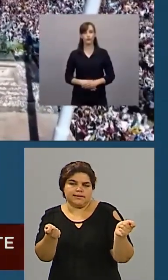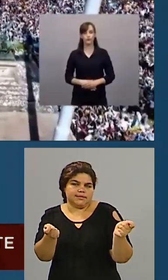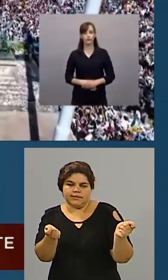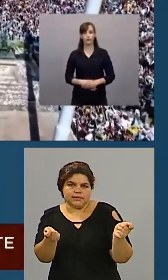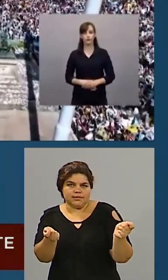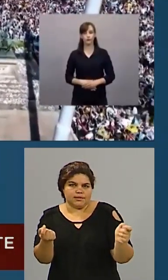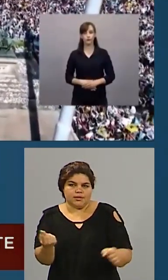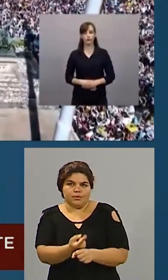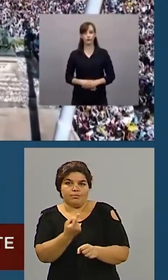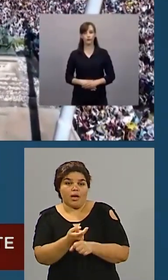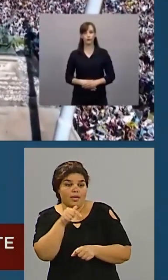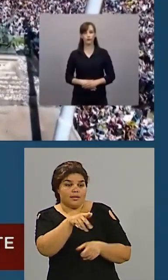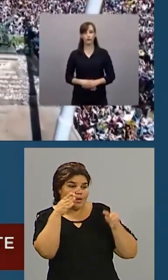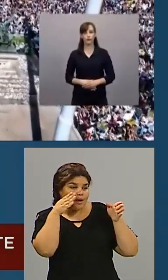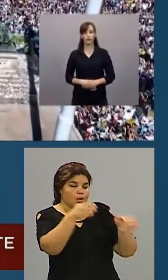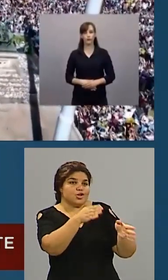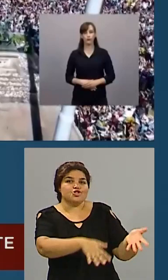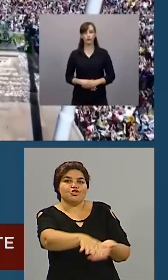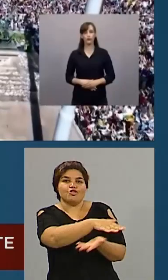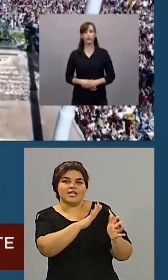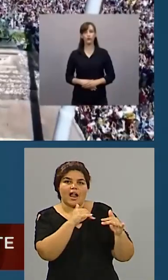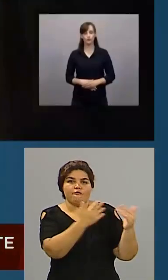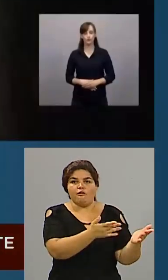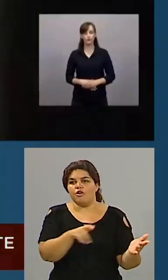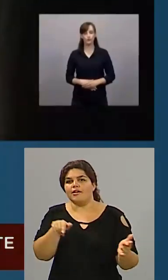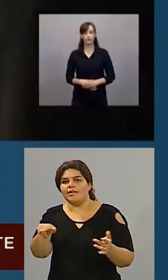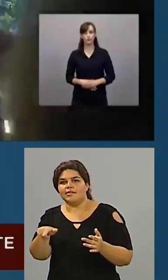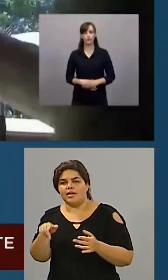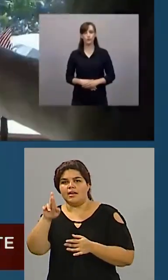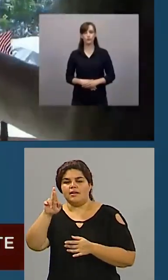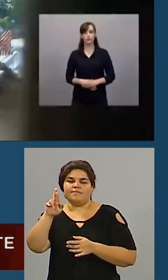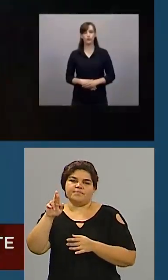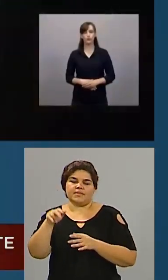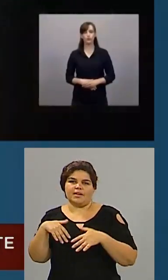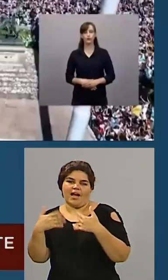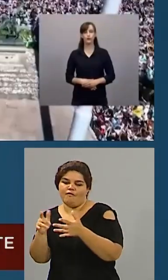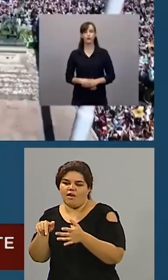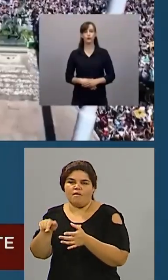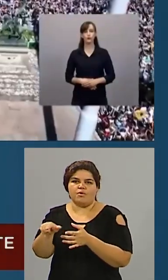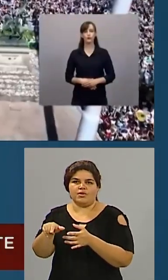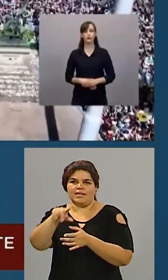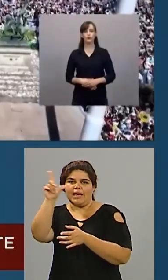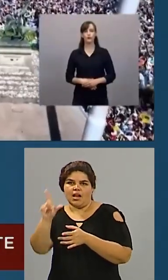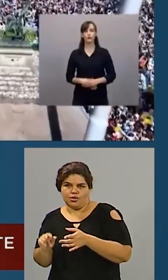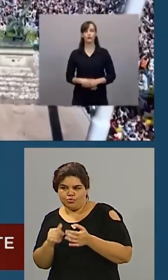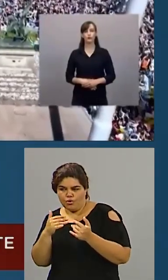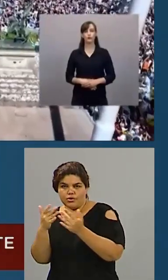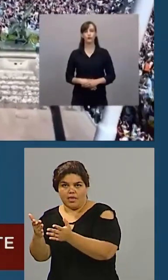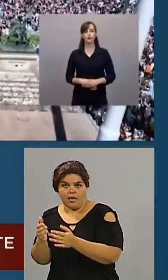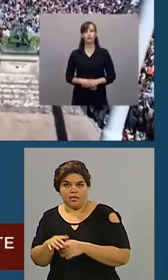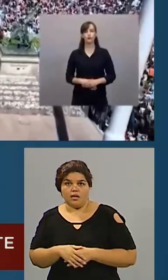justicia social, otro con una visión más del republicanismo, van a ir reaccionando luego de que reaccione el cuerpo